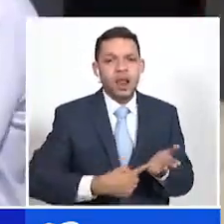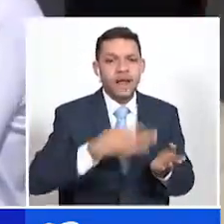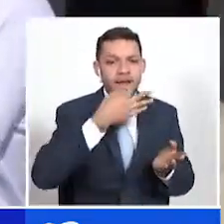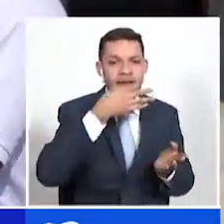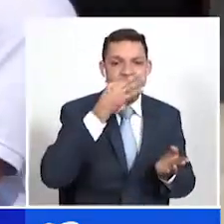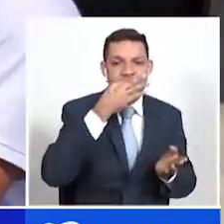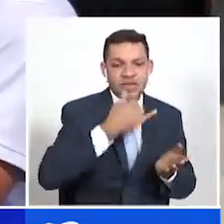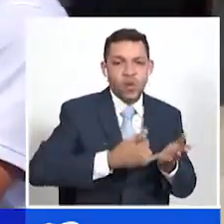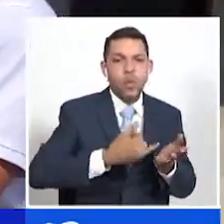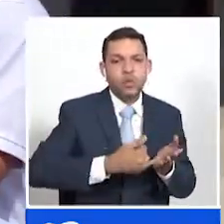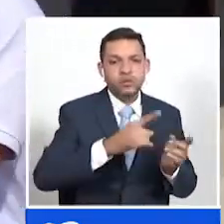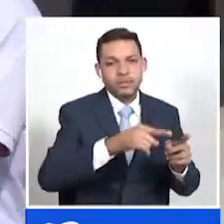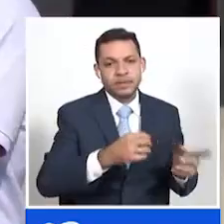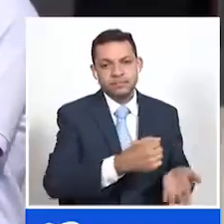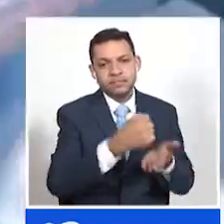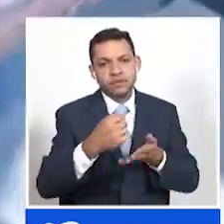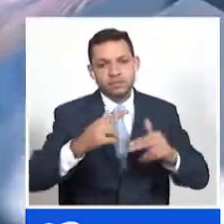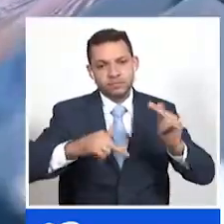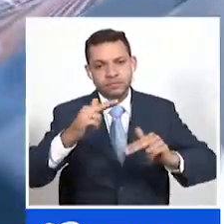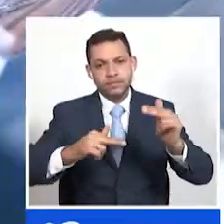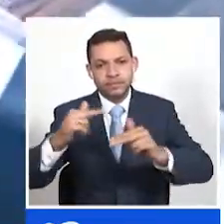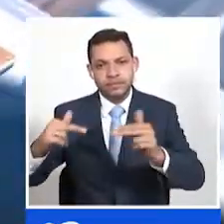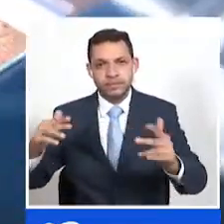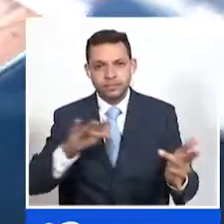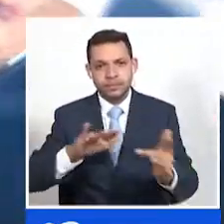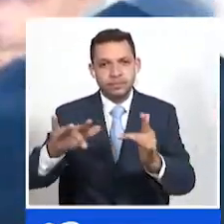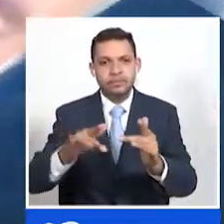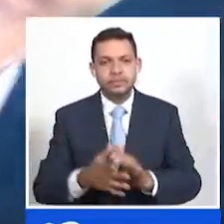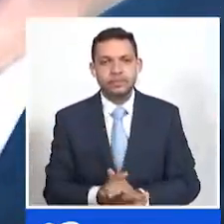algunas vías terciarias del departamento.